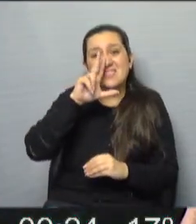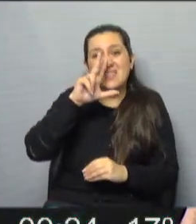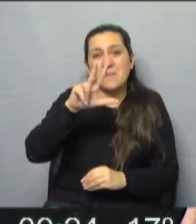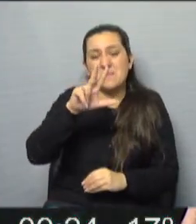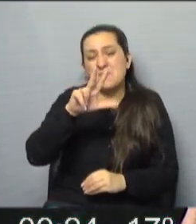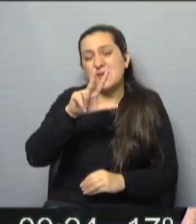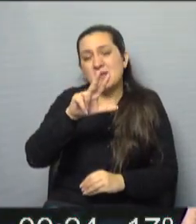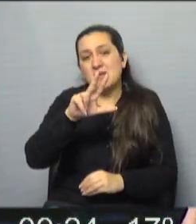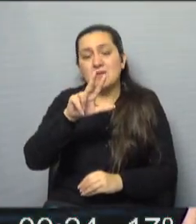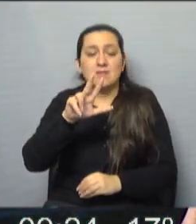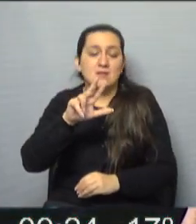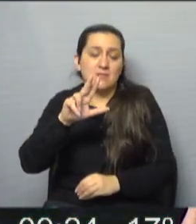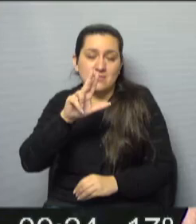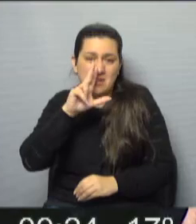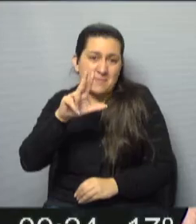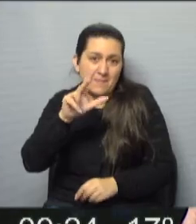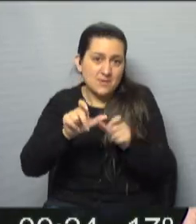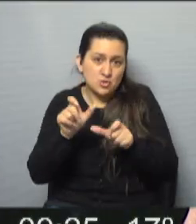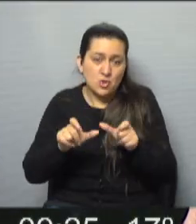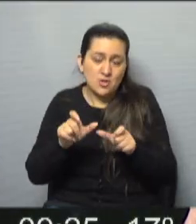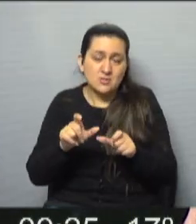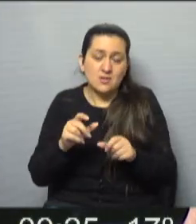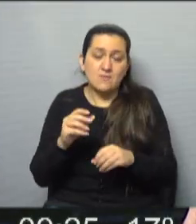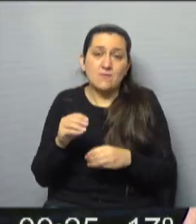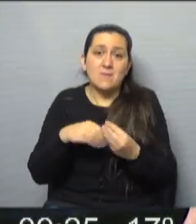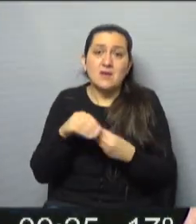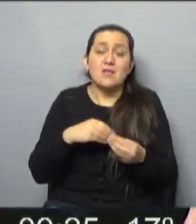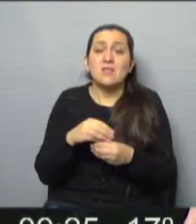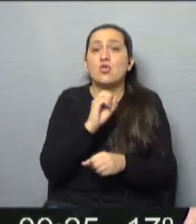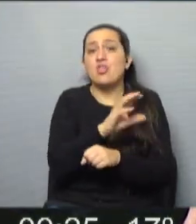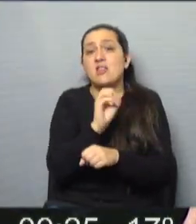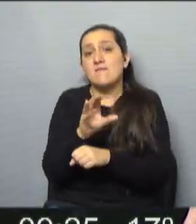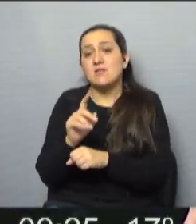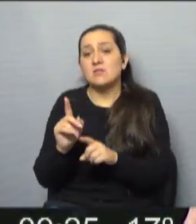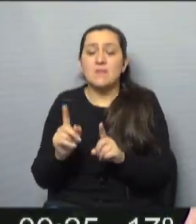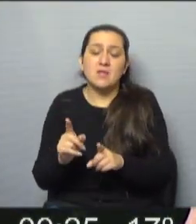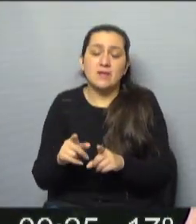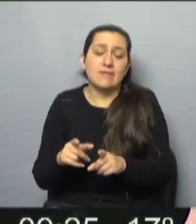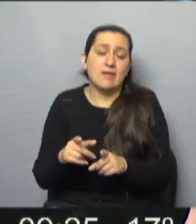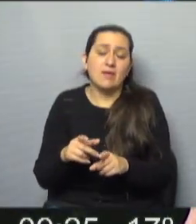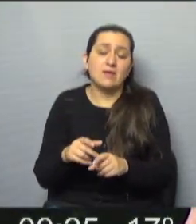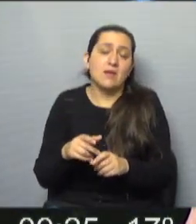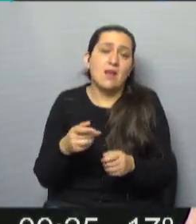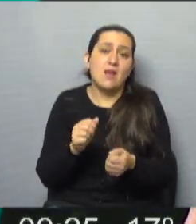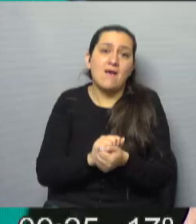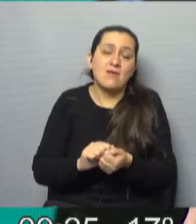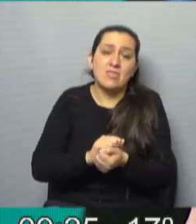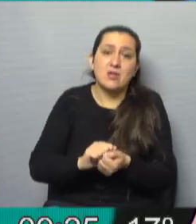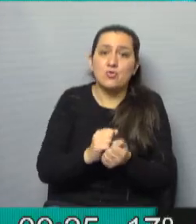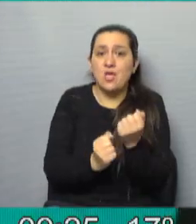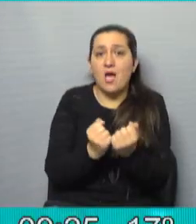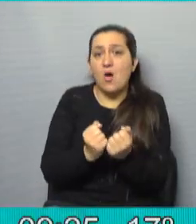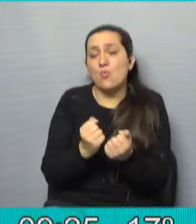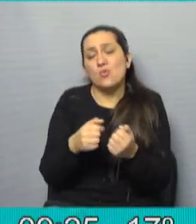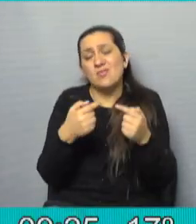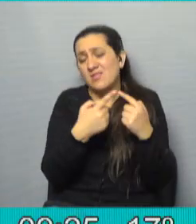familias de los delivery. Claro. Más los trabajos conexos, ¿no? Repuestos, lavaderos de autos, todo ese tipo de cosas. Claro. Si esto se cae,